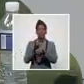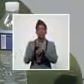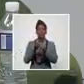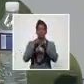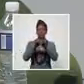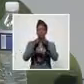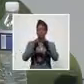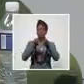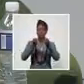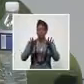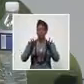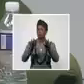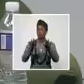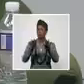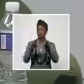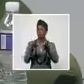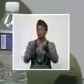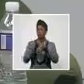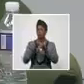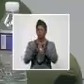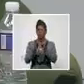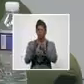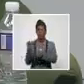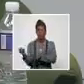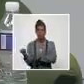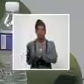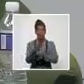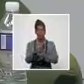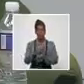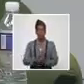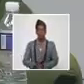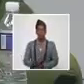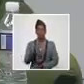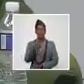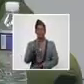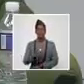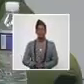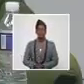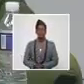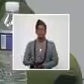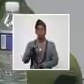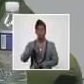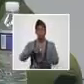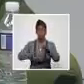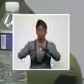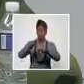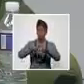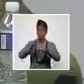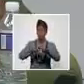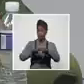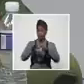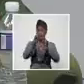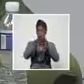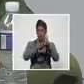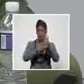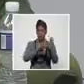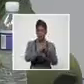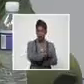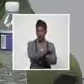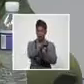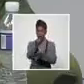de manera falsa han planteado que este Consejo de Defensa ha adoptado un grupo de medidas